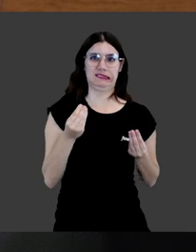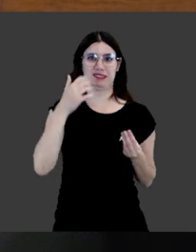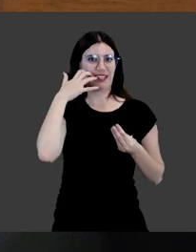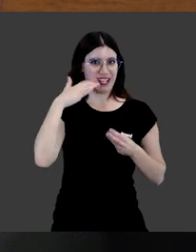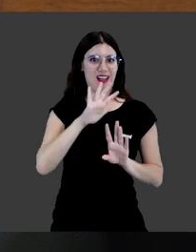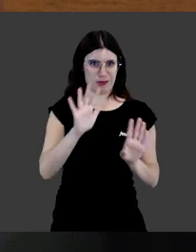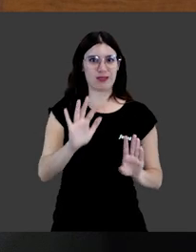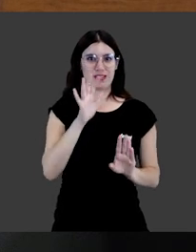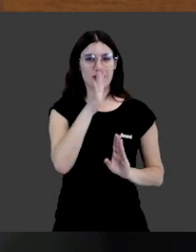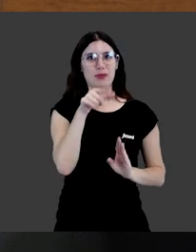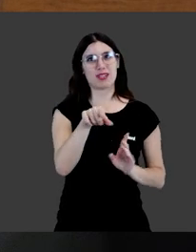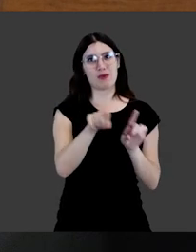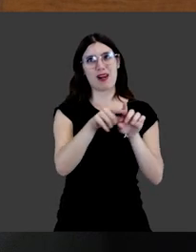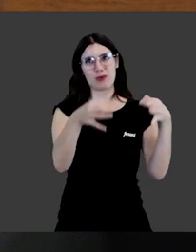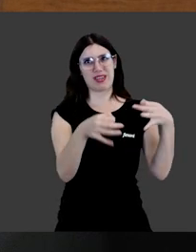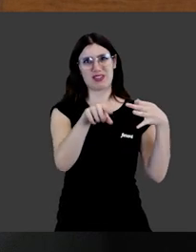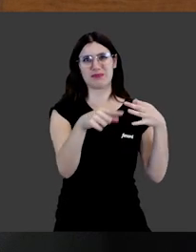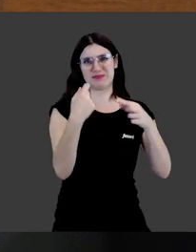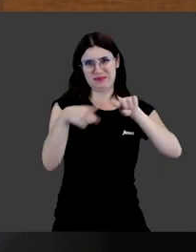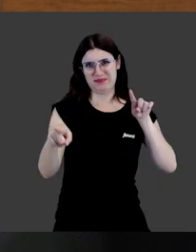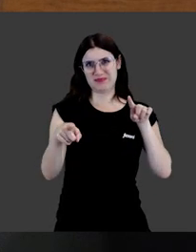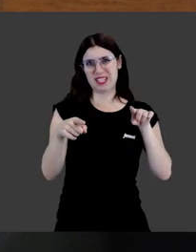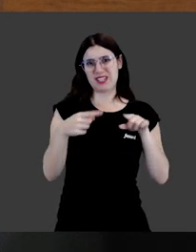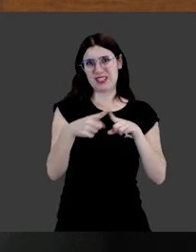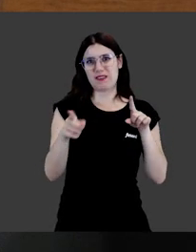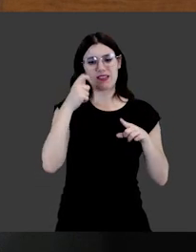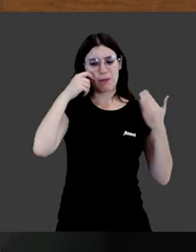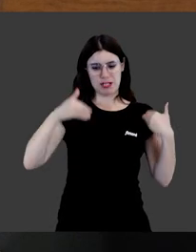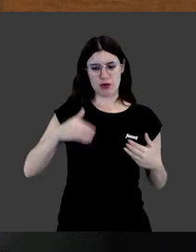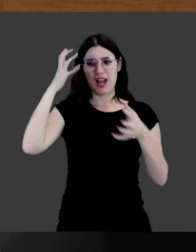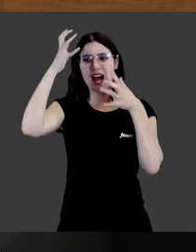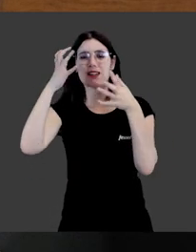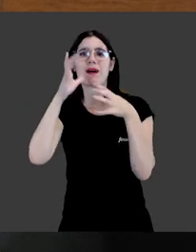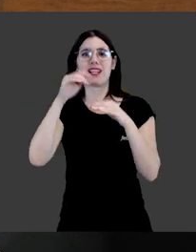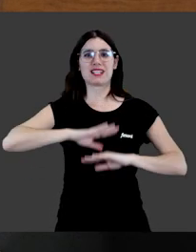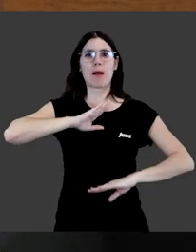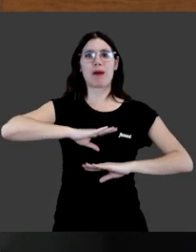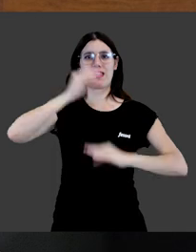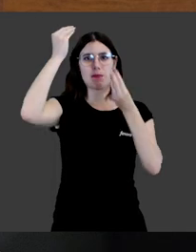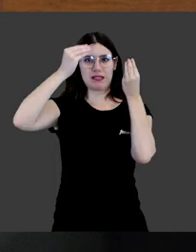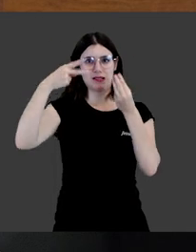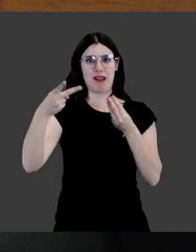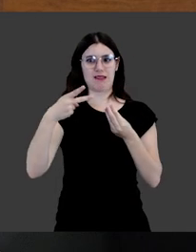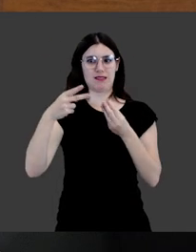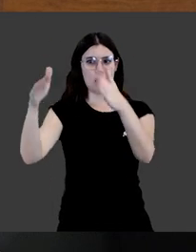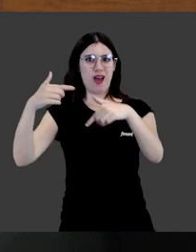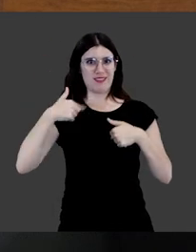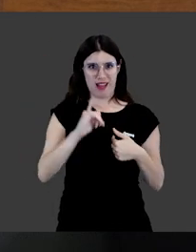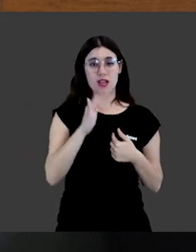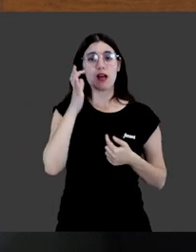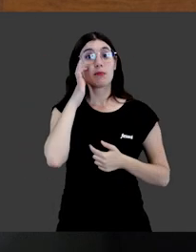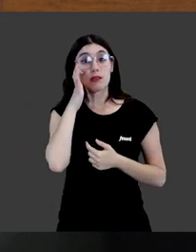es irnos un poco más allá de lo debido, porque hay una diferencia entre la persona y el animal, que es esa capacidad de raciocinio.